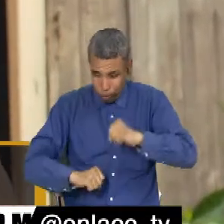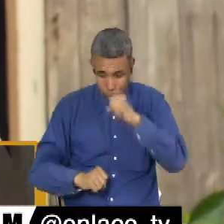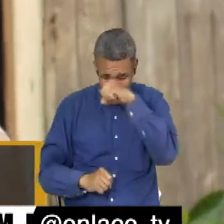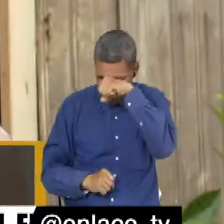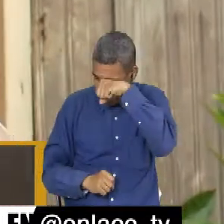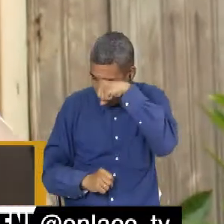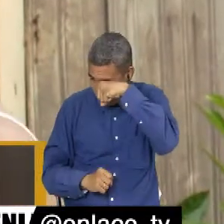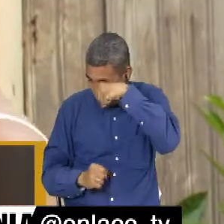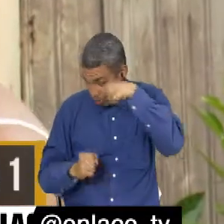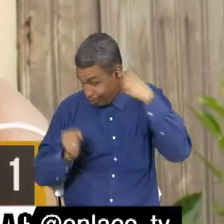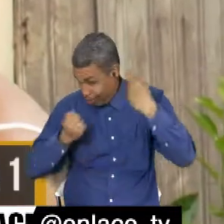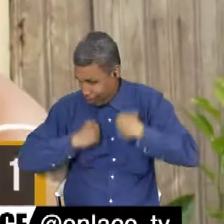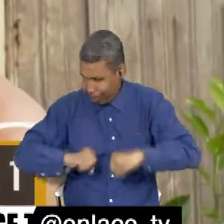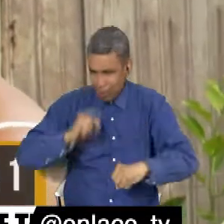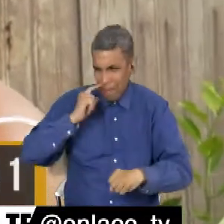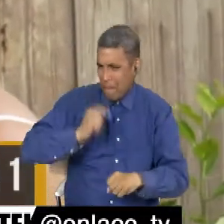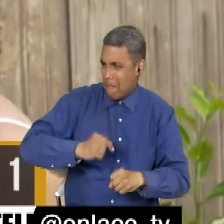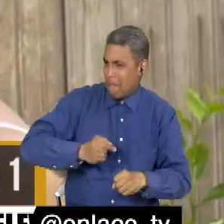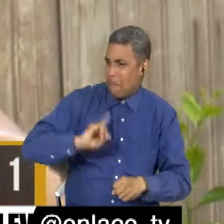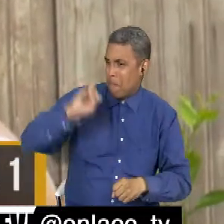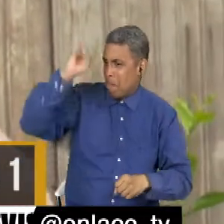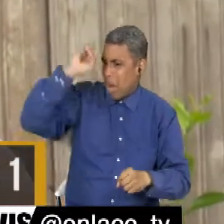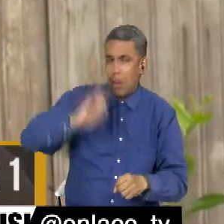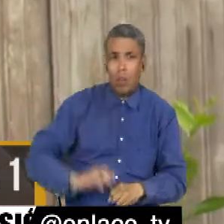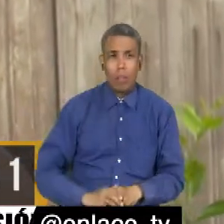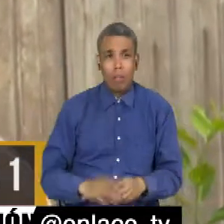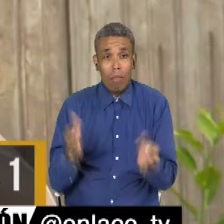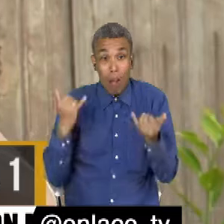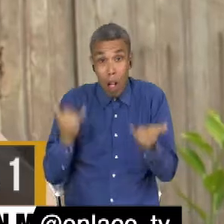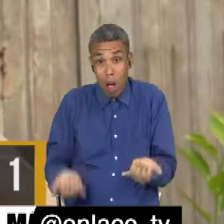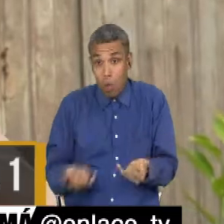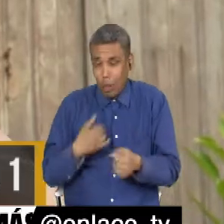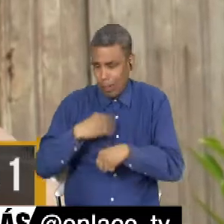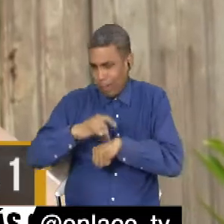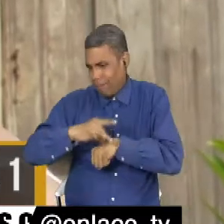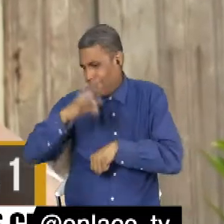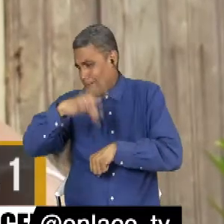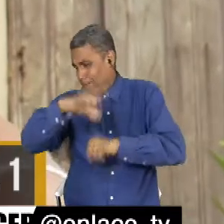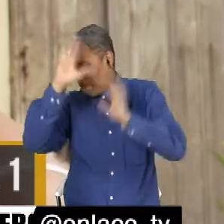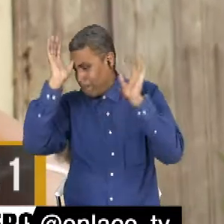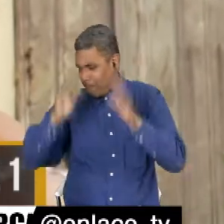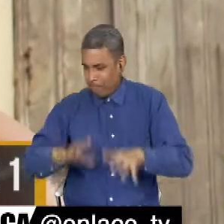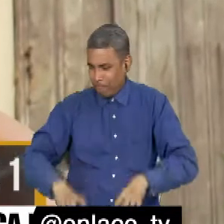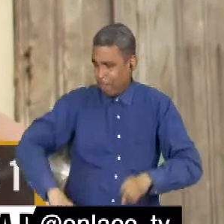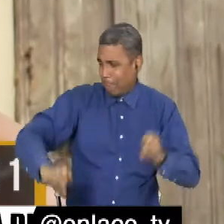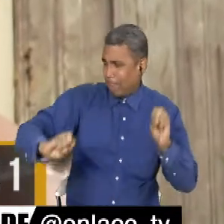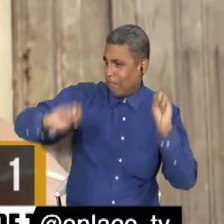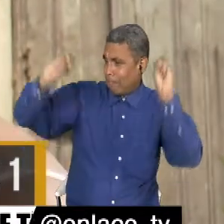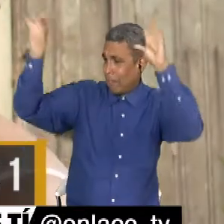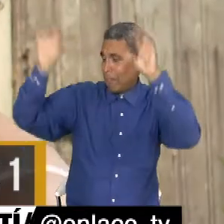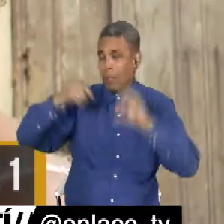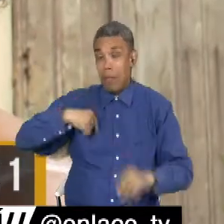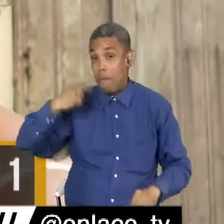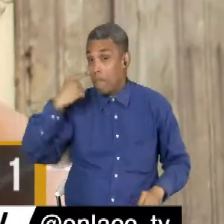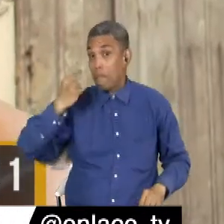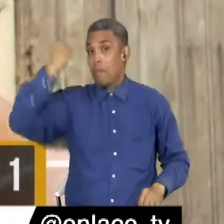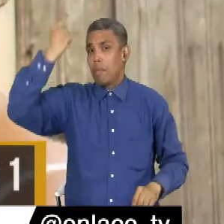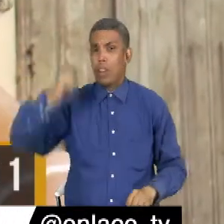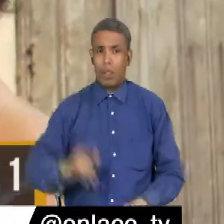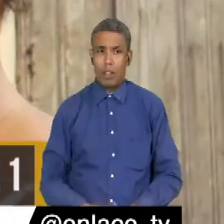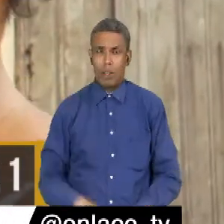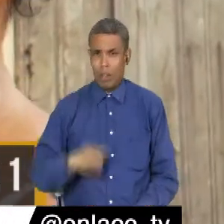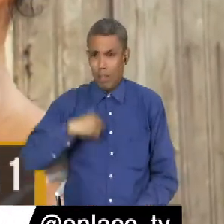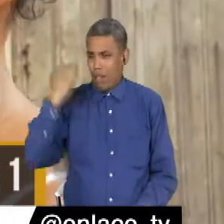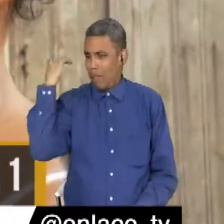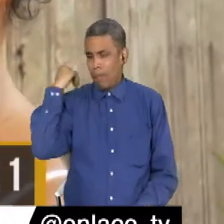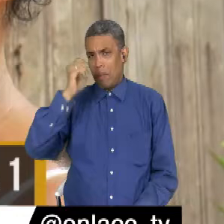Dios nos dio y hasta la presente, pues nos da pesar dejar la casa porque es primera vez que nosotros desalojamos nuestra casa. Esa